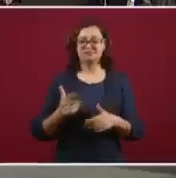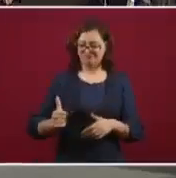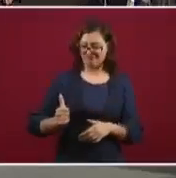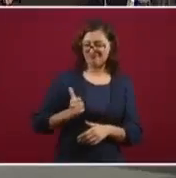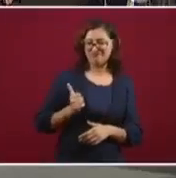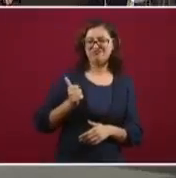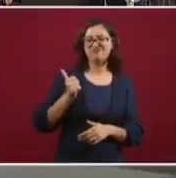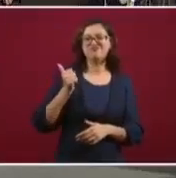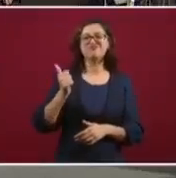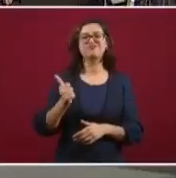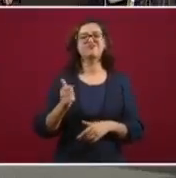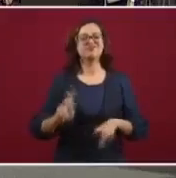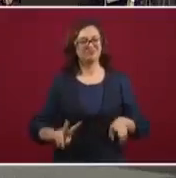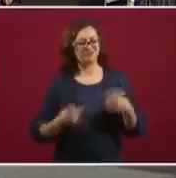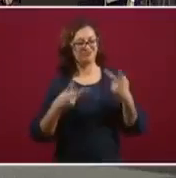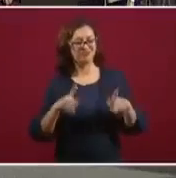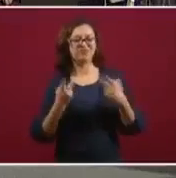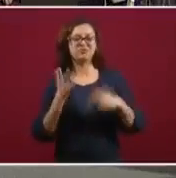otro